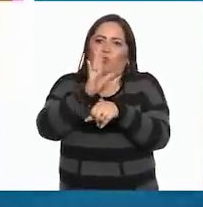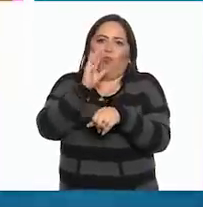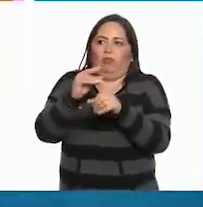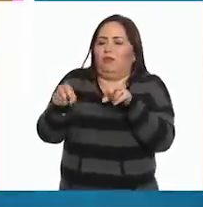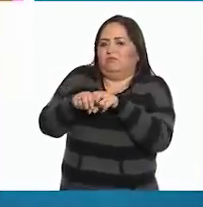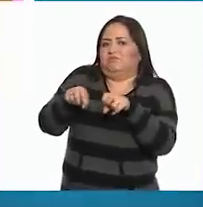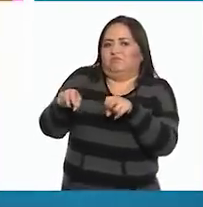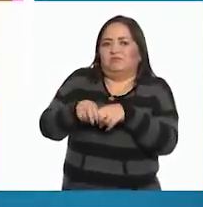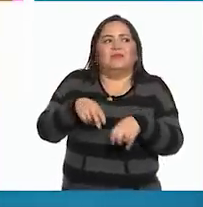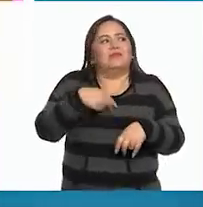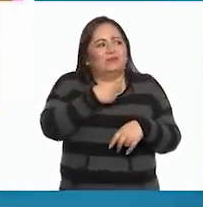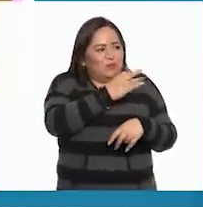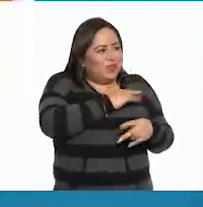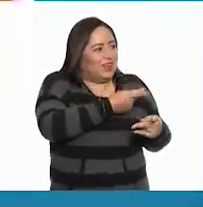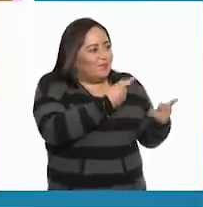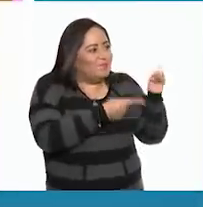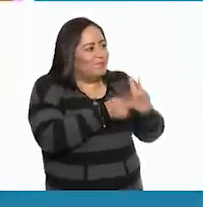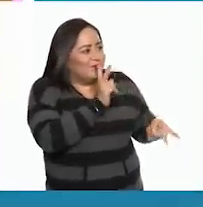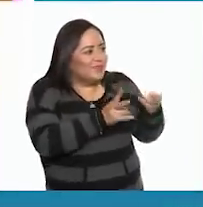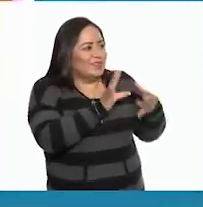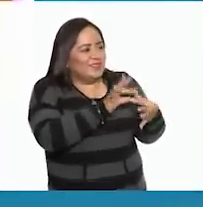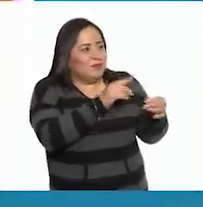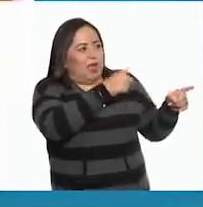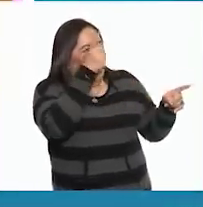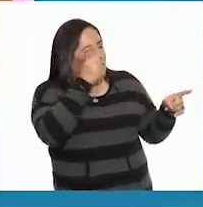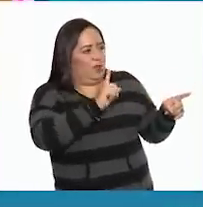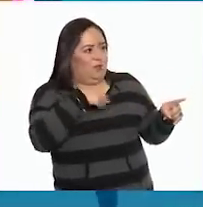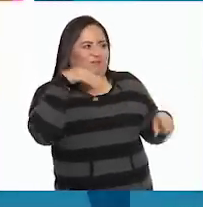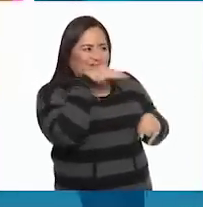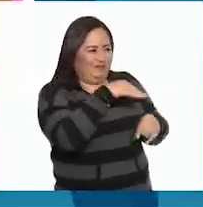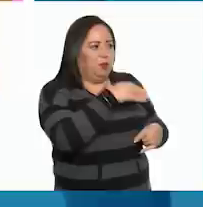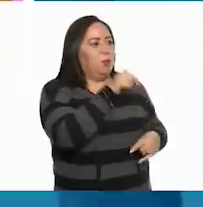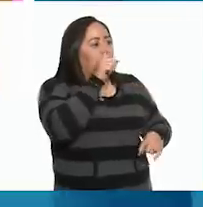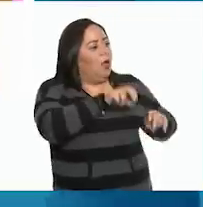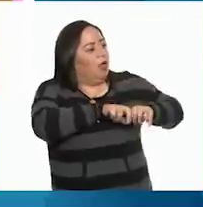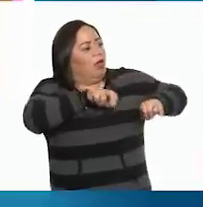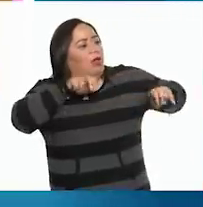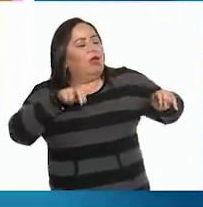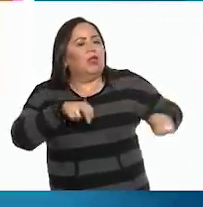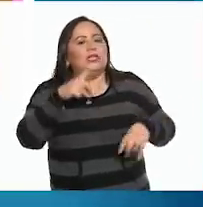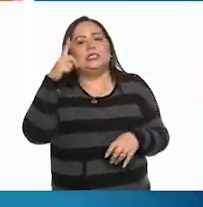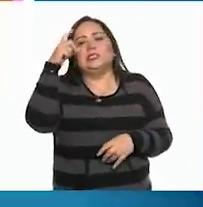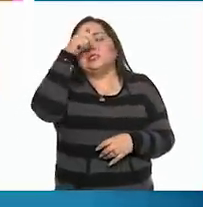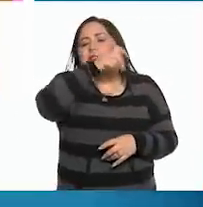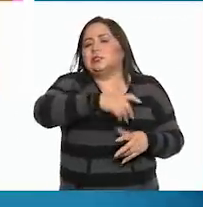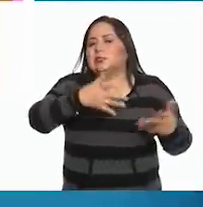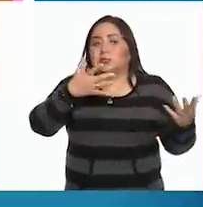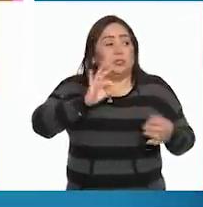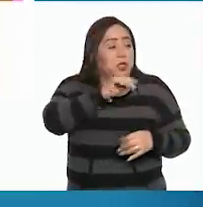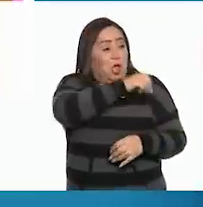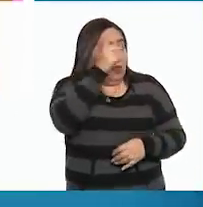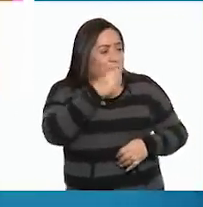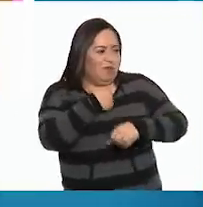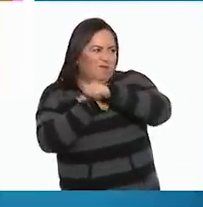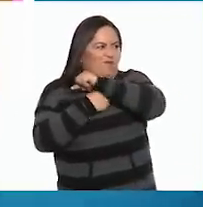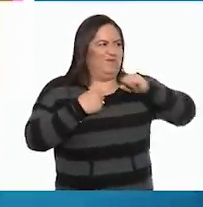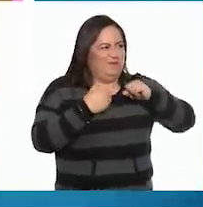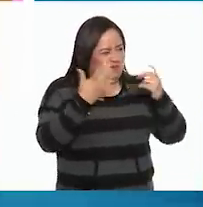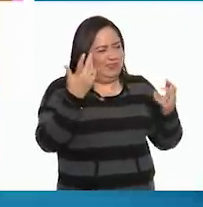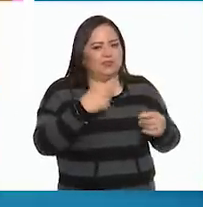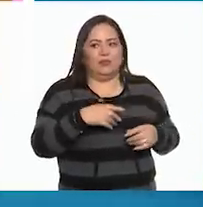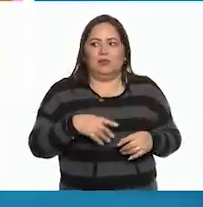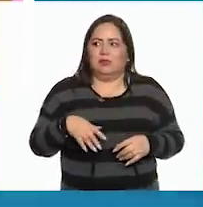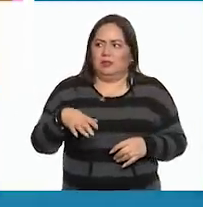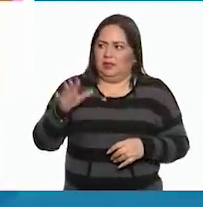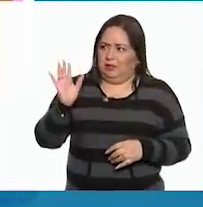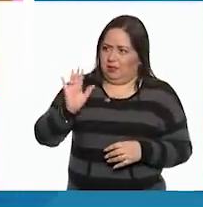tan cerca para comentar la película y así evitar que se quedara dormido. Le pude haber dado por lo menos un codazo, así pues. A